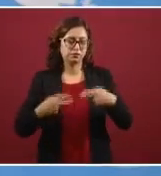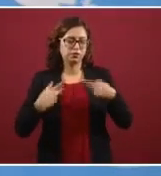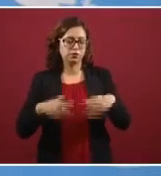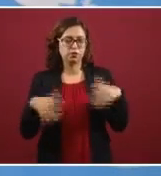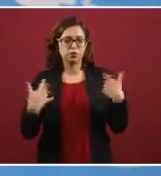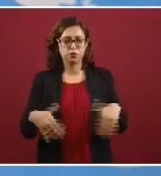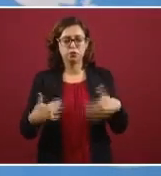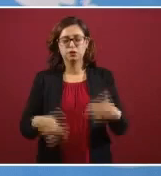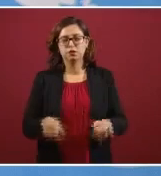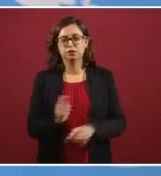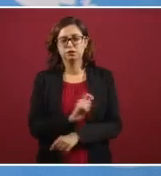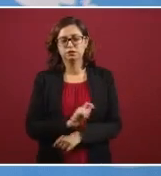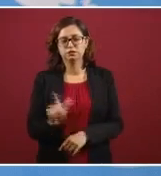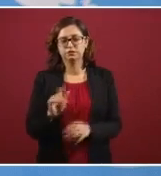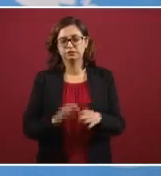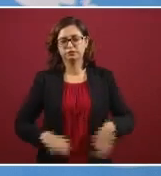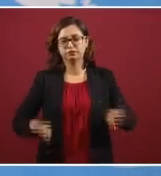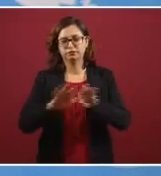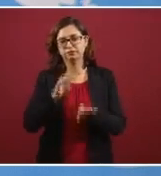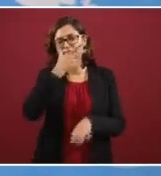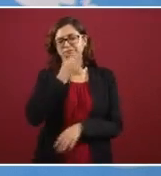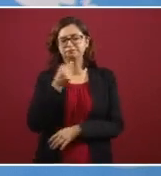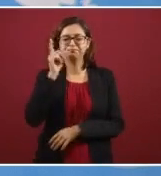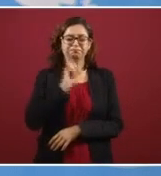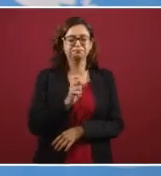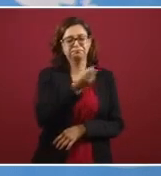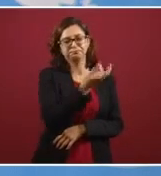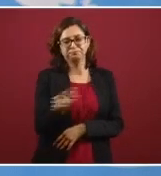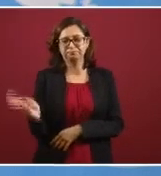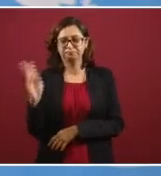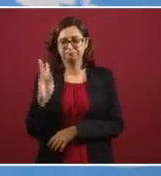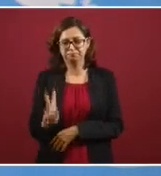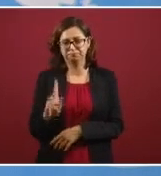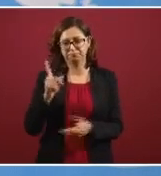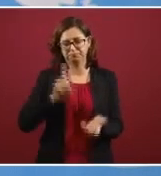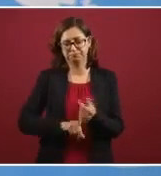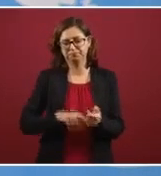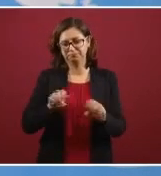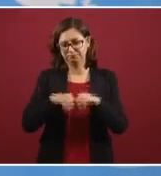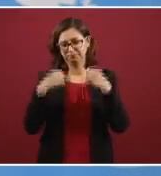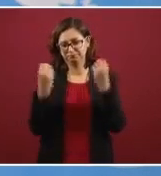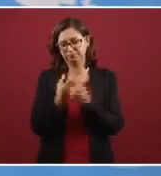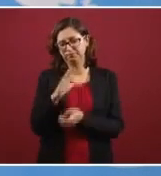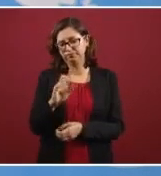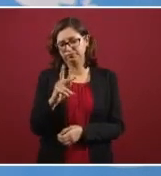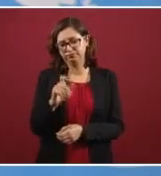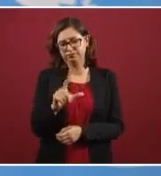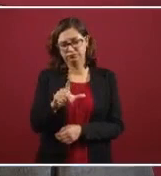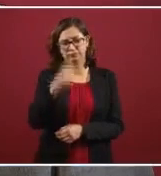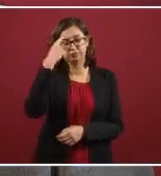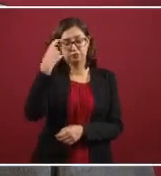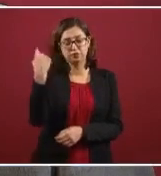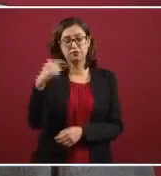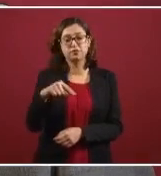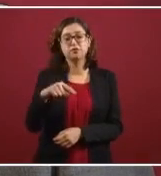importantes, mujeres y hombres de esta organización, para que